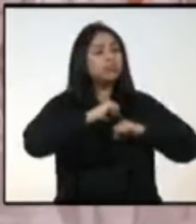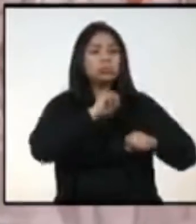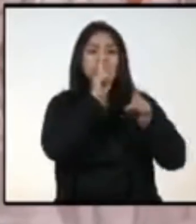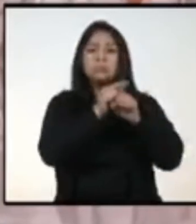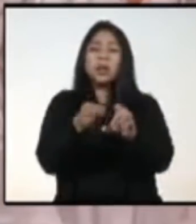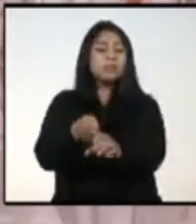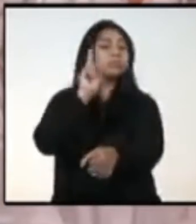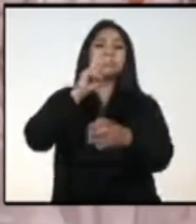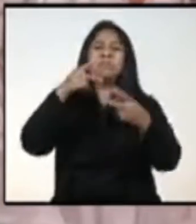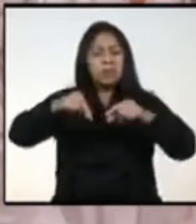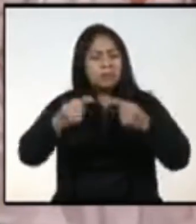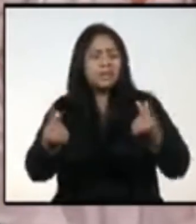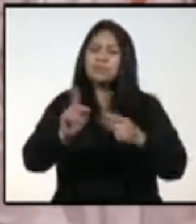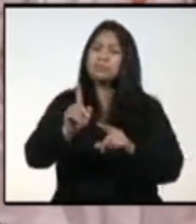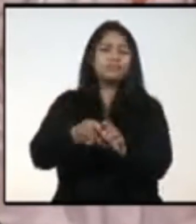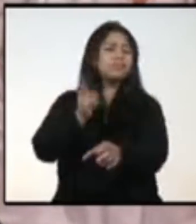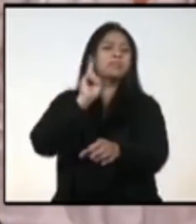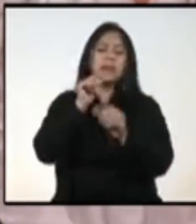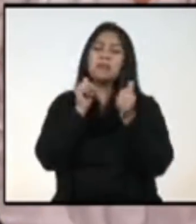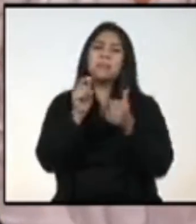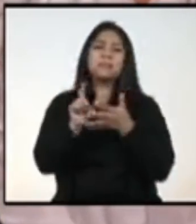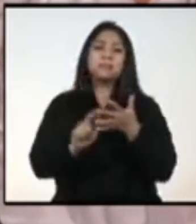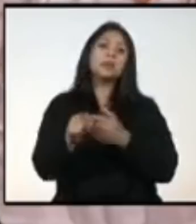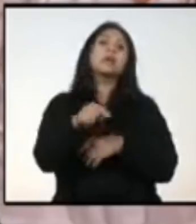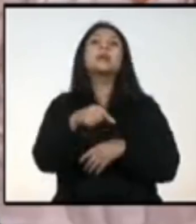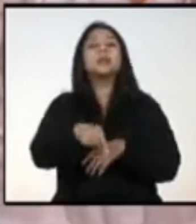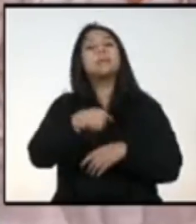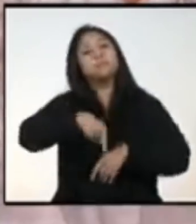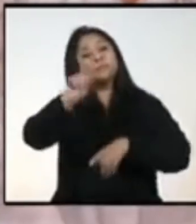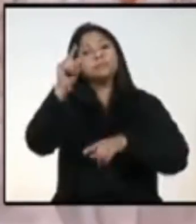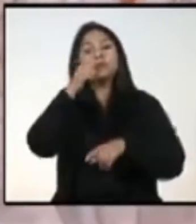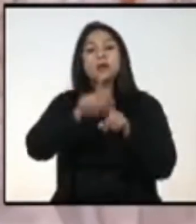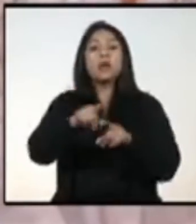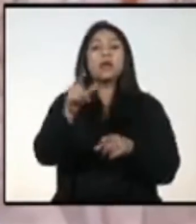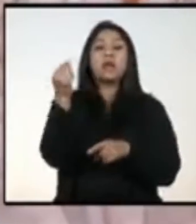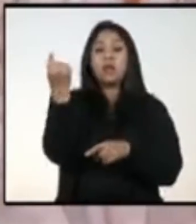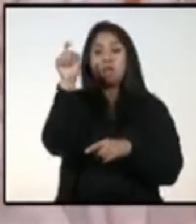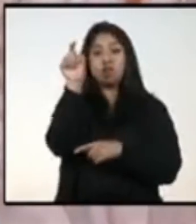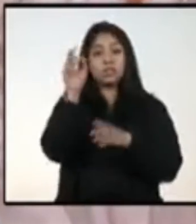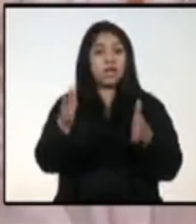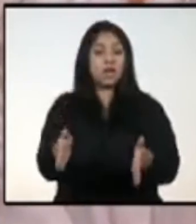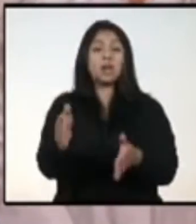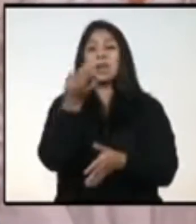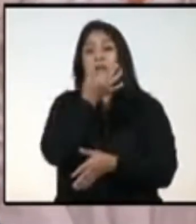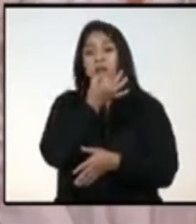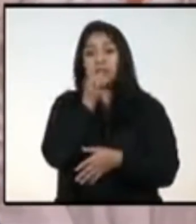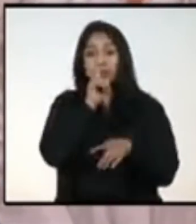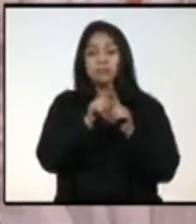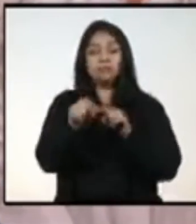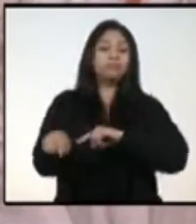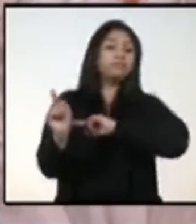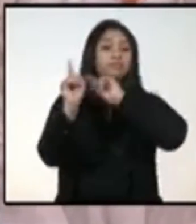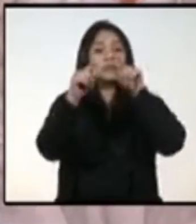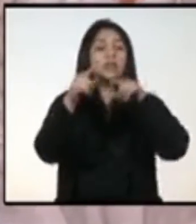pandillas, porque queremos hacer bien las cosas. Vamos a estar en un acto con la señora Fiscal General de la Nación y vamos a ir a